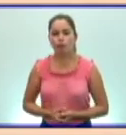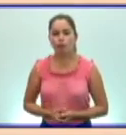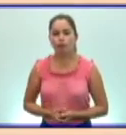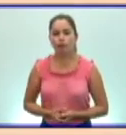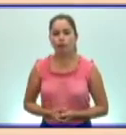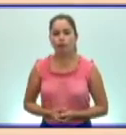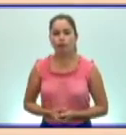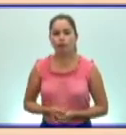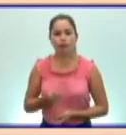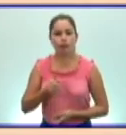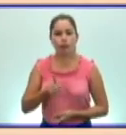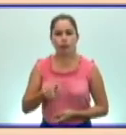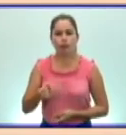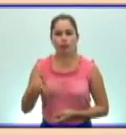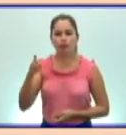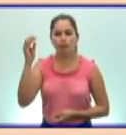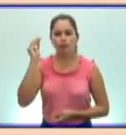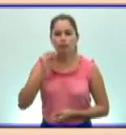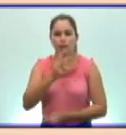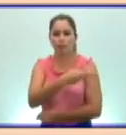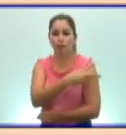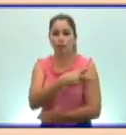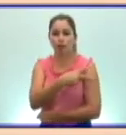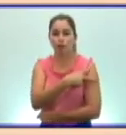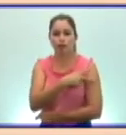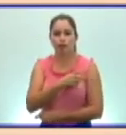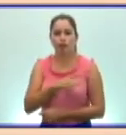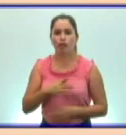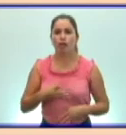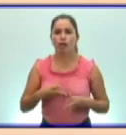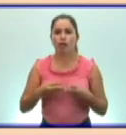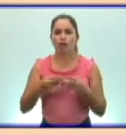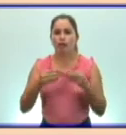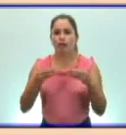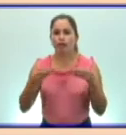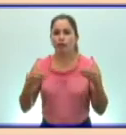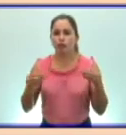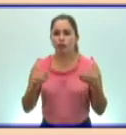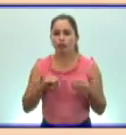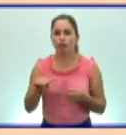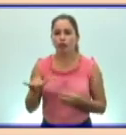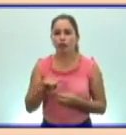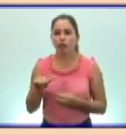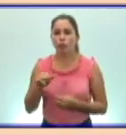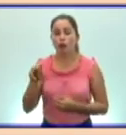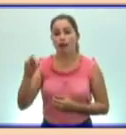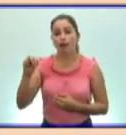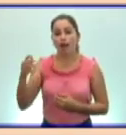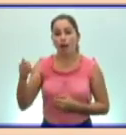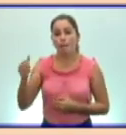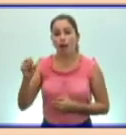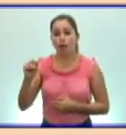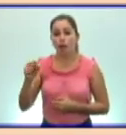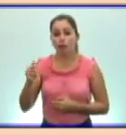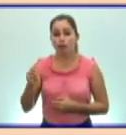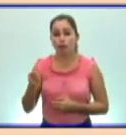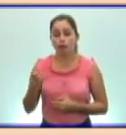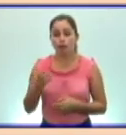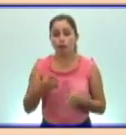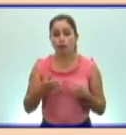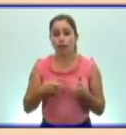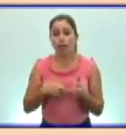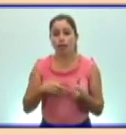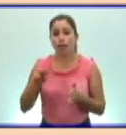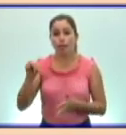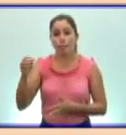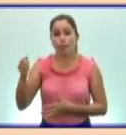Ustedes conocen ya de secundaria que la cantidad de sustancia es igual a la masa entre la masa molar,